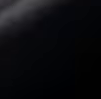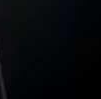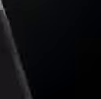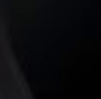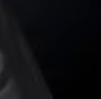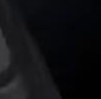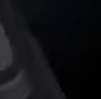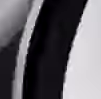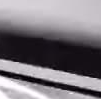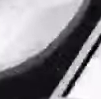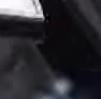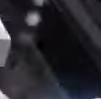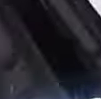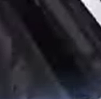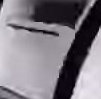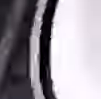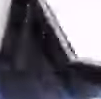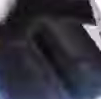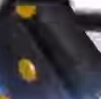bien.